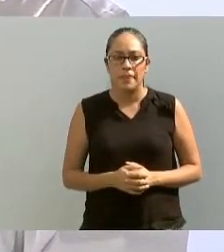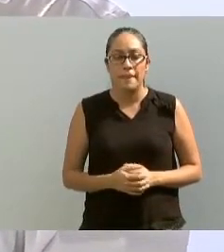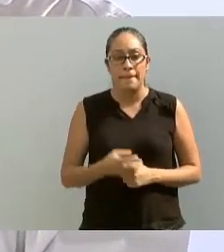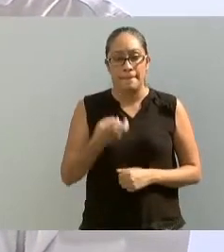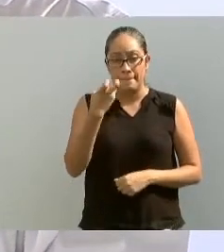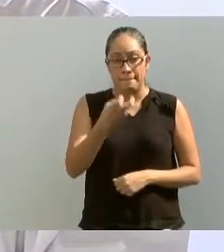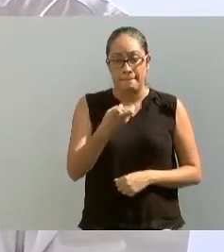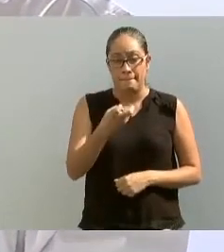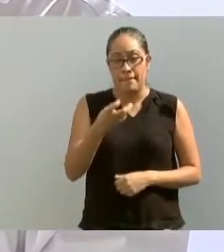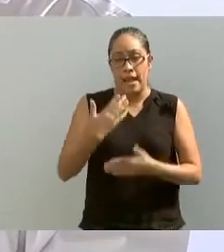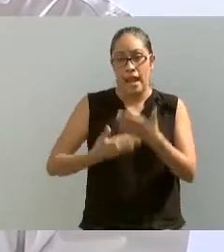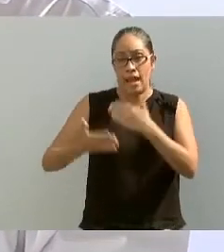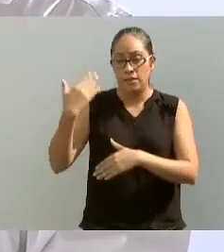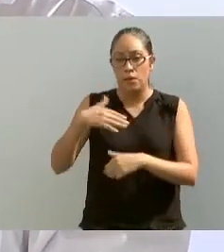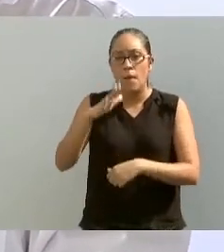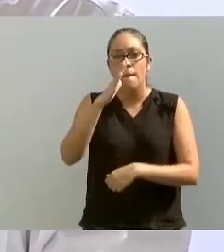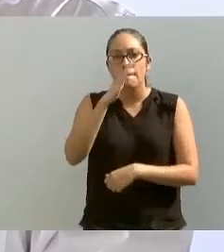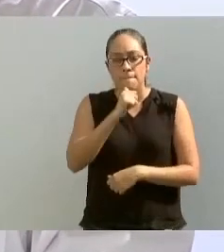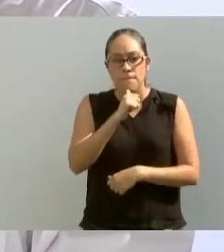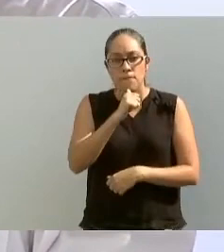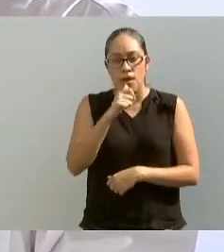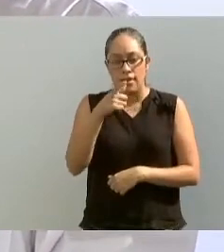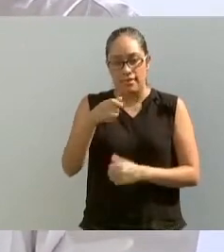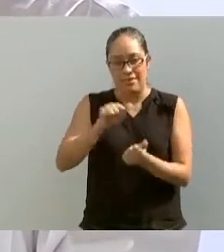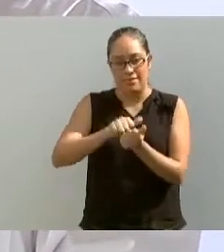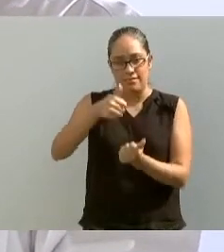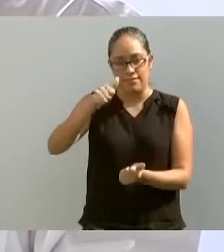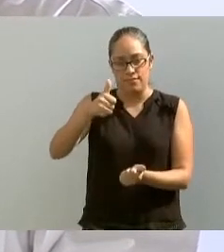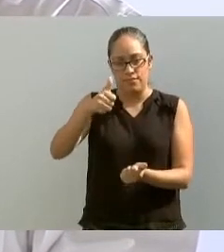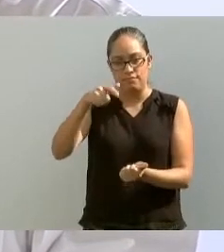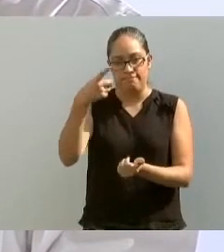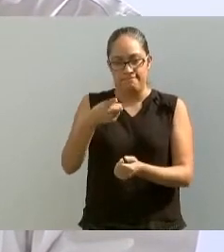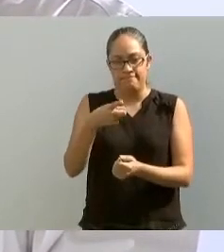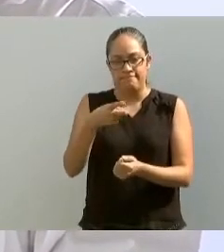ni al Ejército legalmente, constitucionalmente,